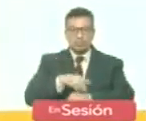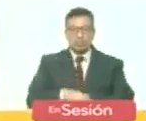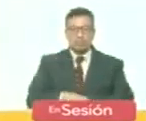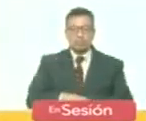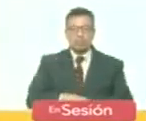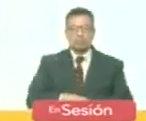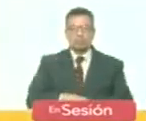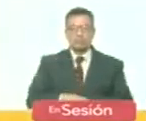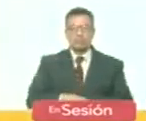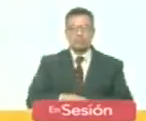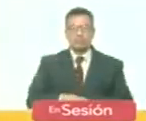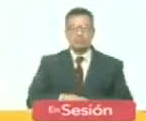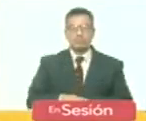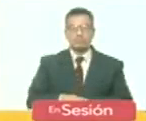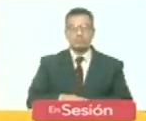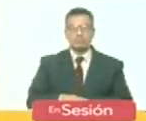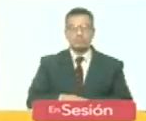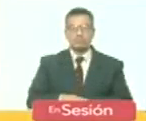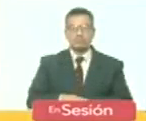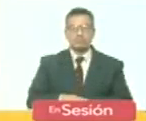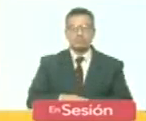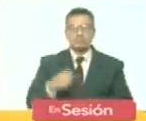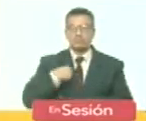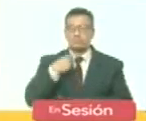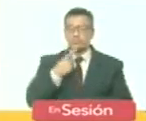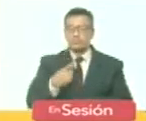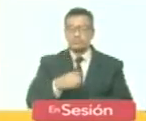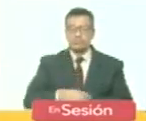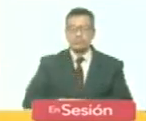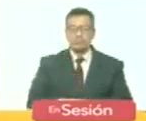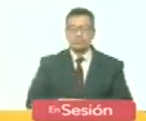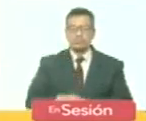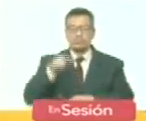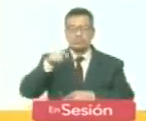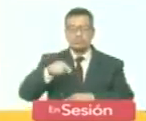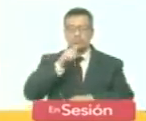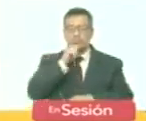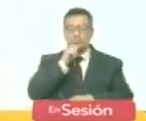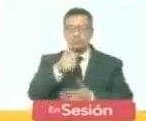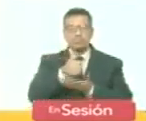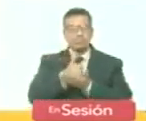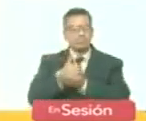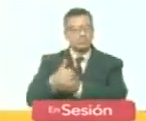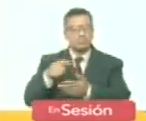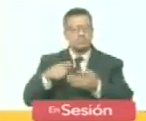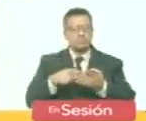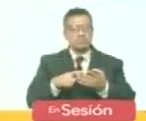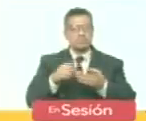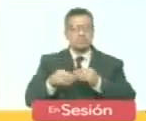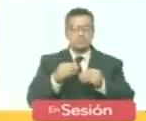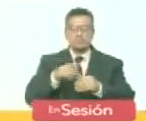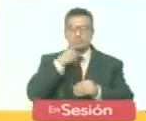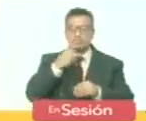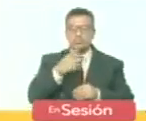En este mismo instante. Y voy a insistir, ¿a quién beneficia? ¿Quién saca rédito